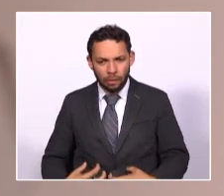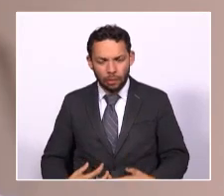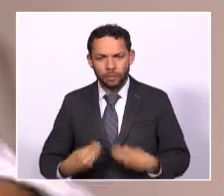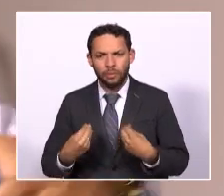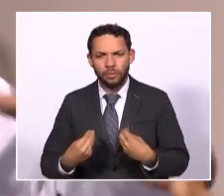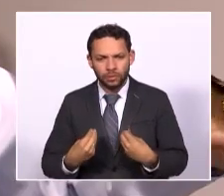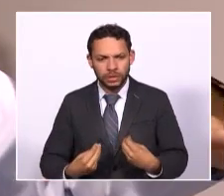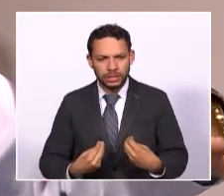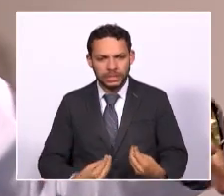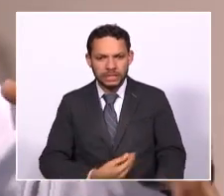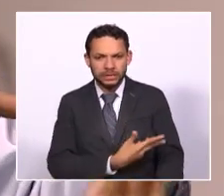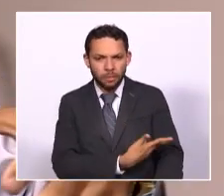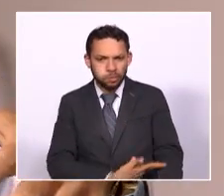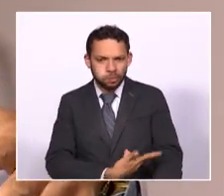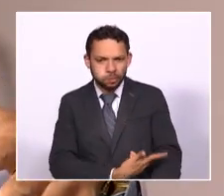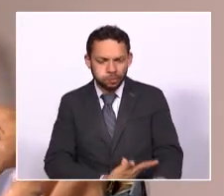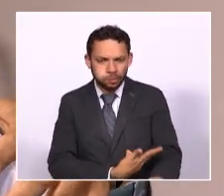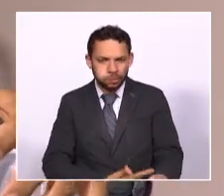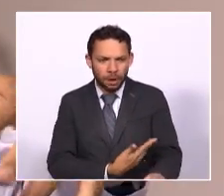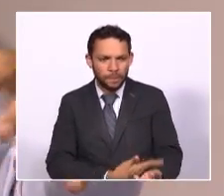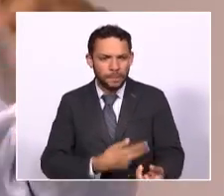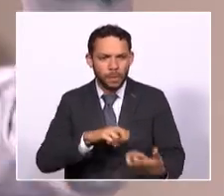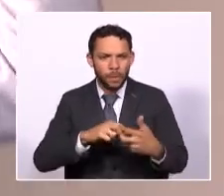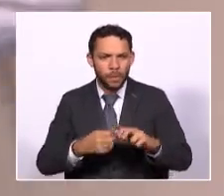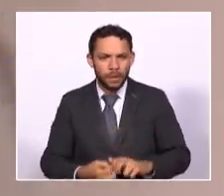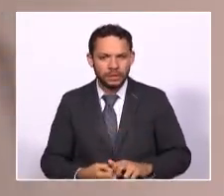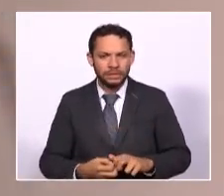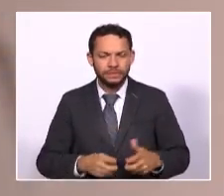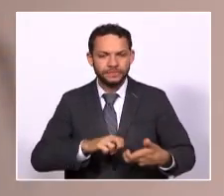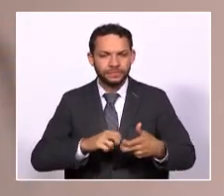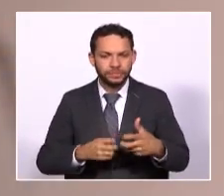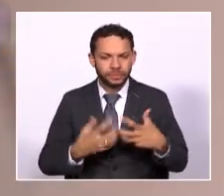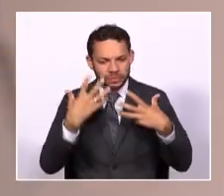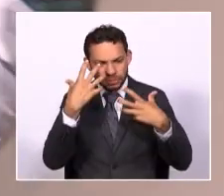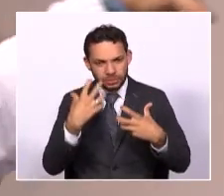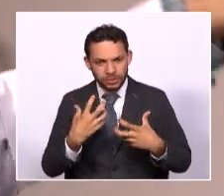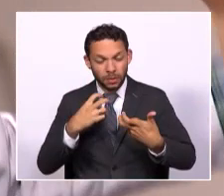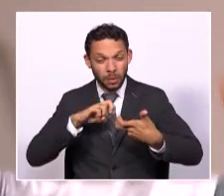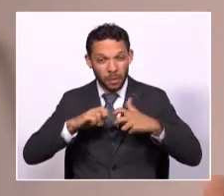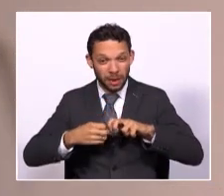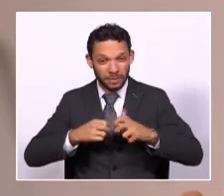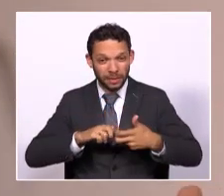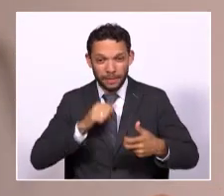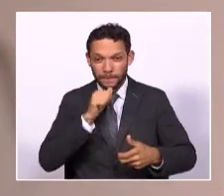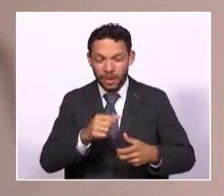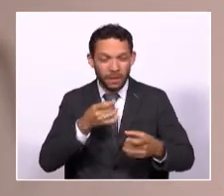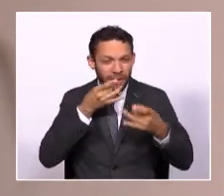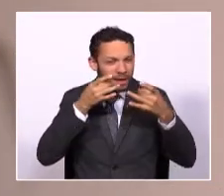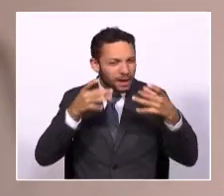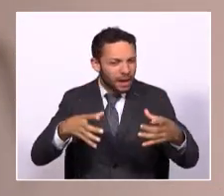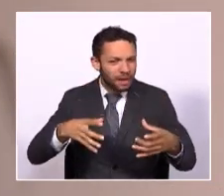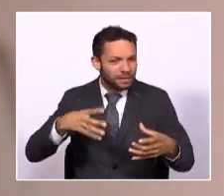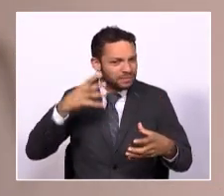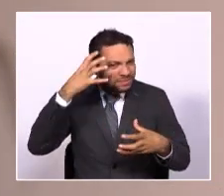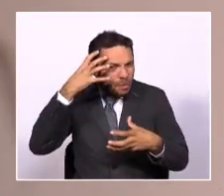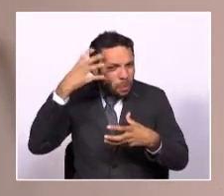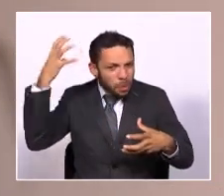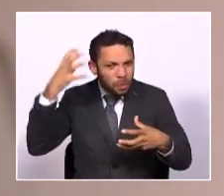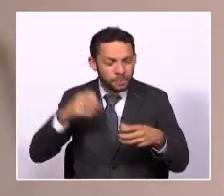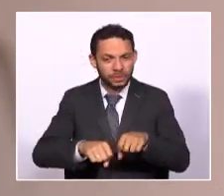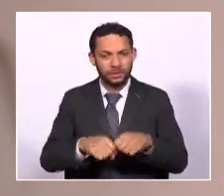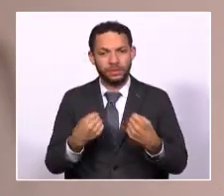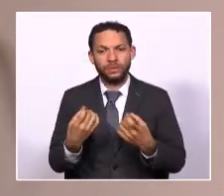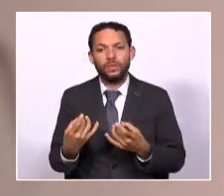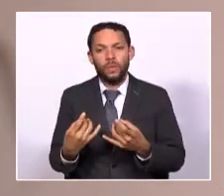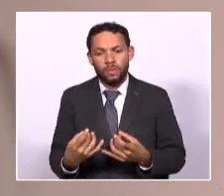diálisis, hinchadas, con una enfermedad que se llama síndrome de Cushing, con un morro aquí que se deforman, porque esas pasticas le quitan el